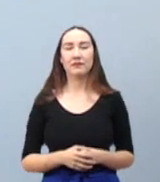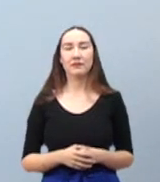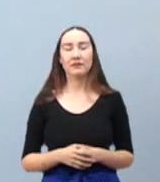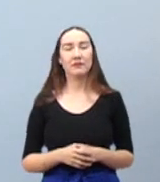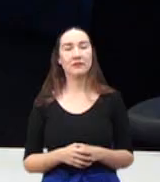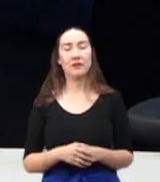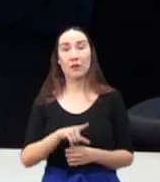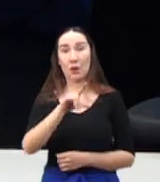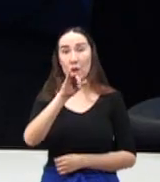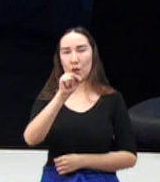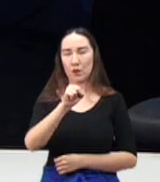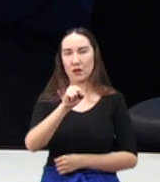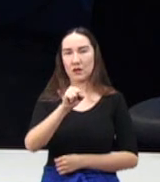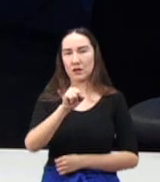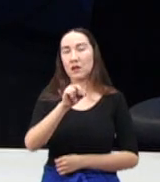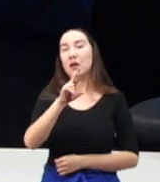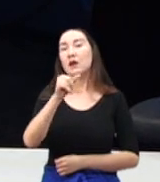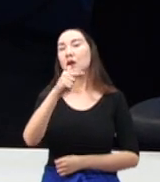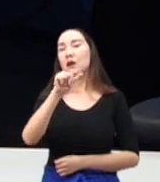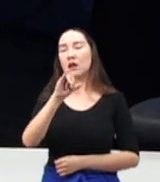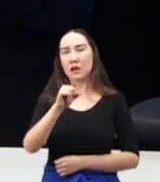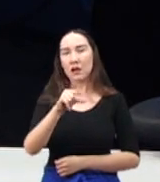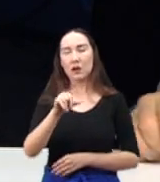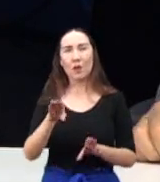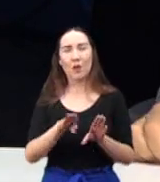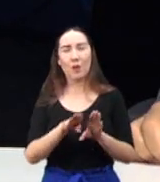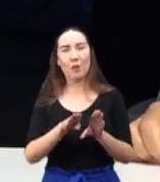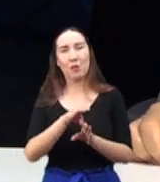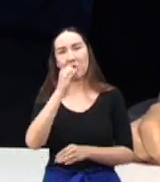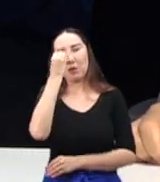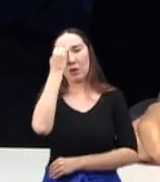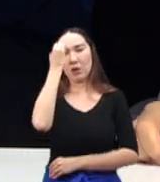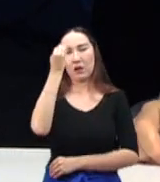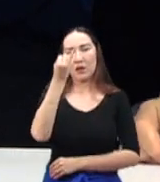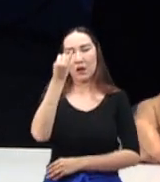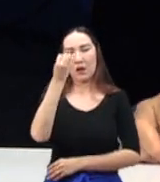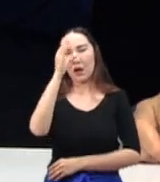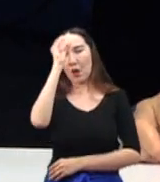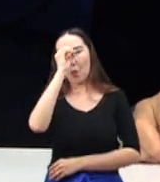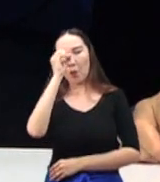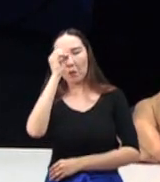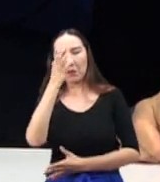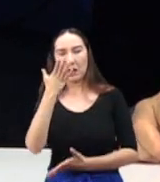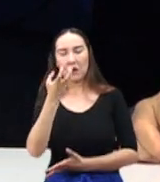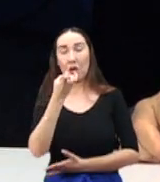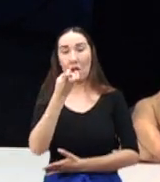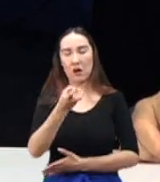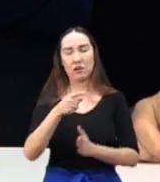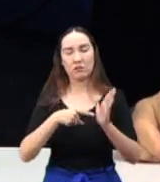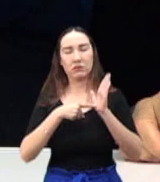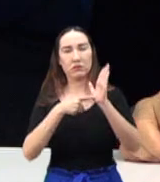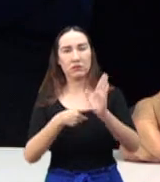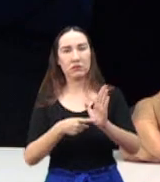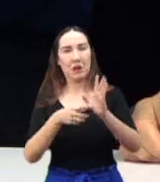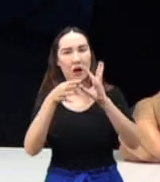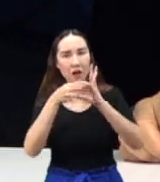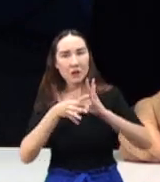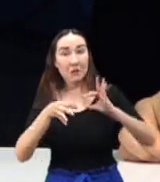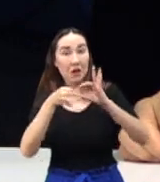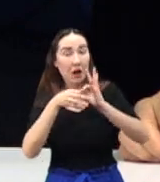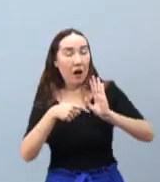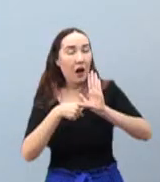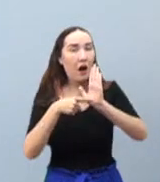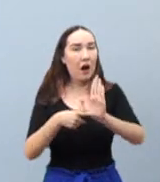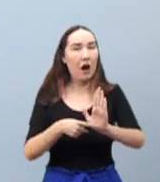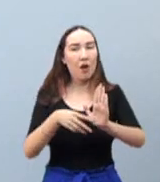Luis de Regil, porque a fin de cuentas, la idea era... Bueno, así lo manejaron y así lo promocionaron, así se vendieron,